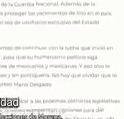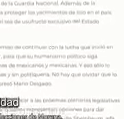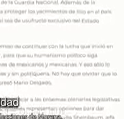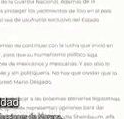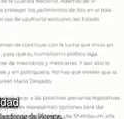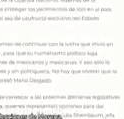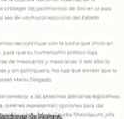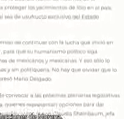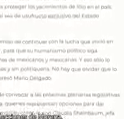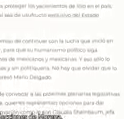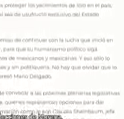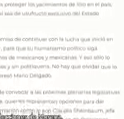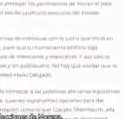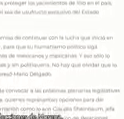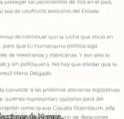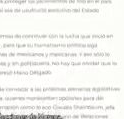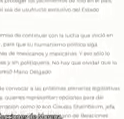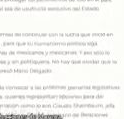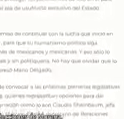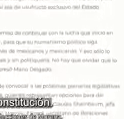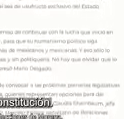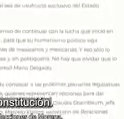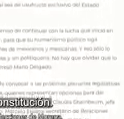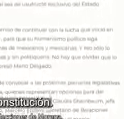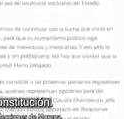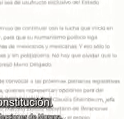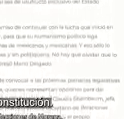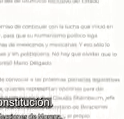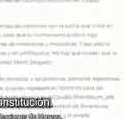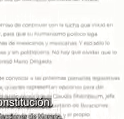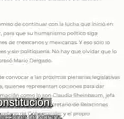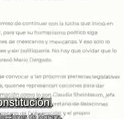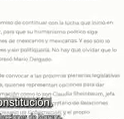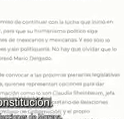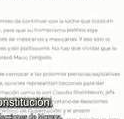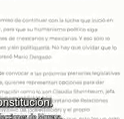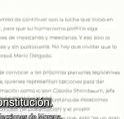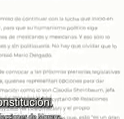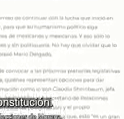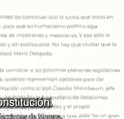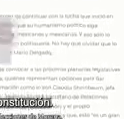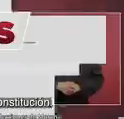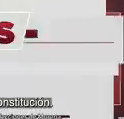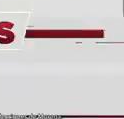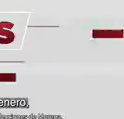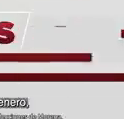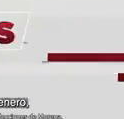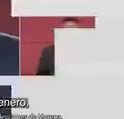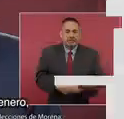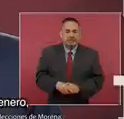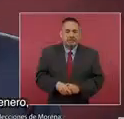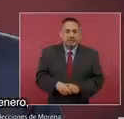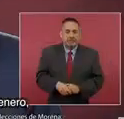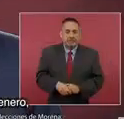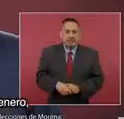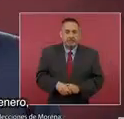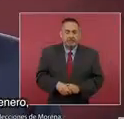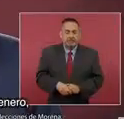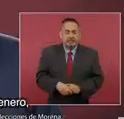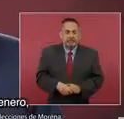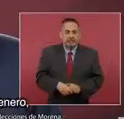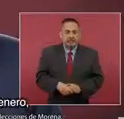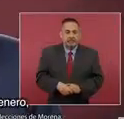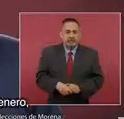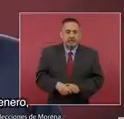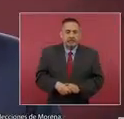con discapacidad y un sistema de salud universal son derechos sociales ya establecidos en la Constitución. En conferencia matutina el